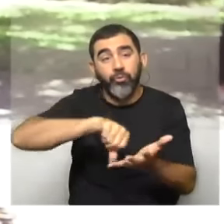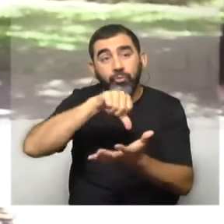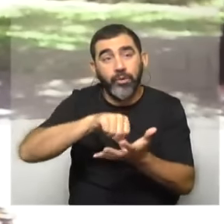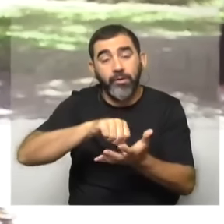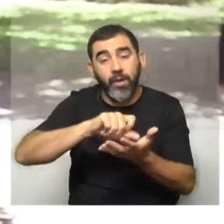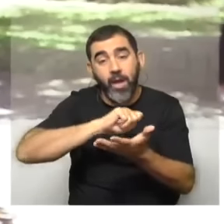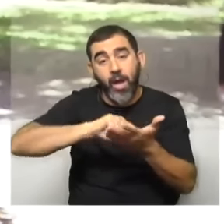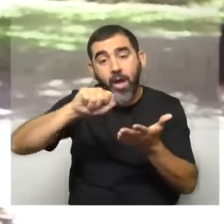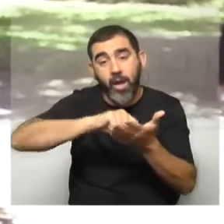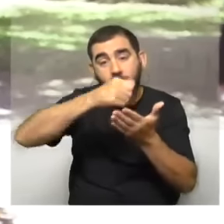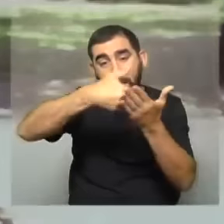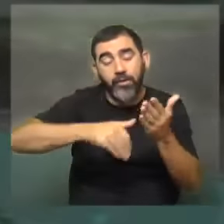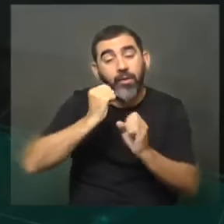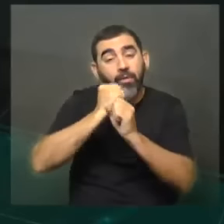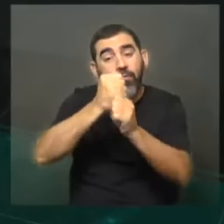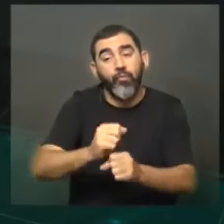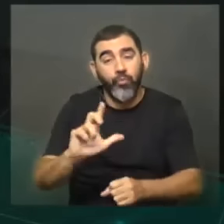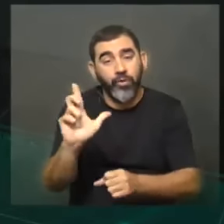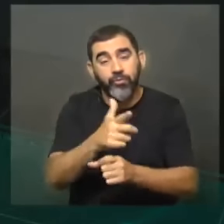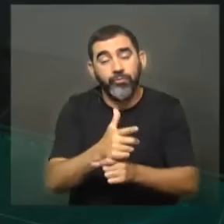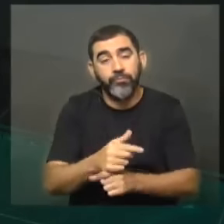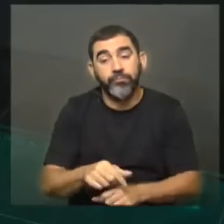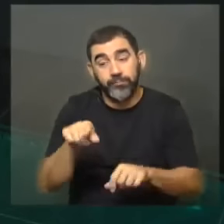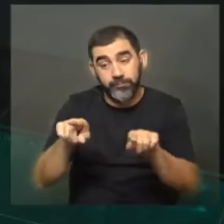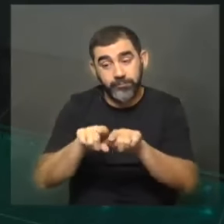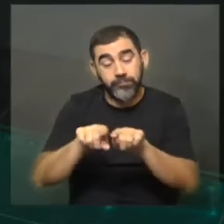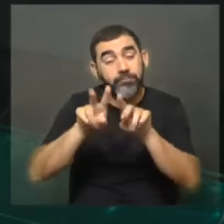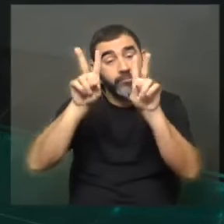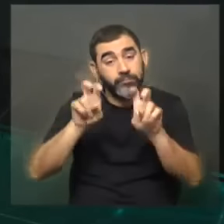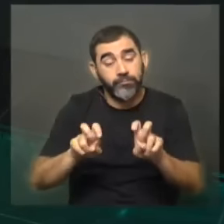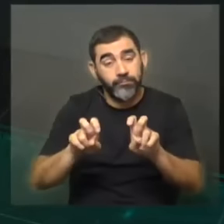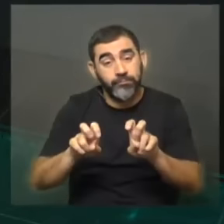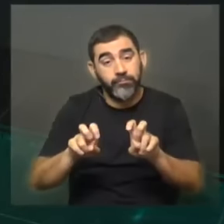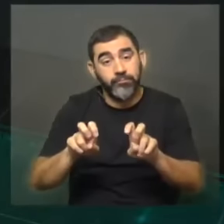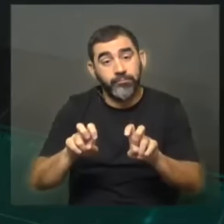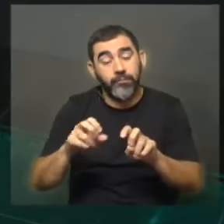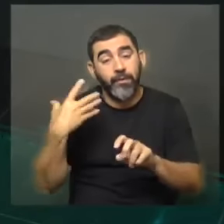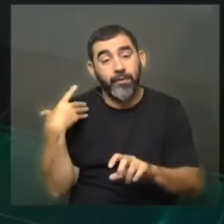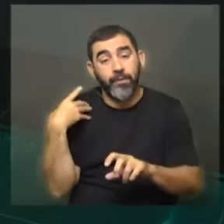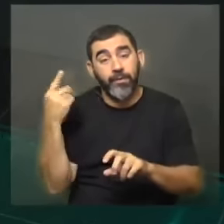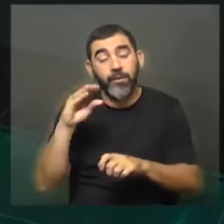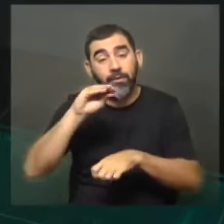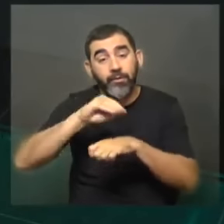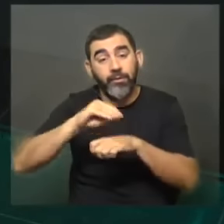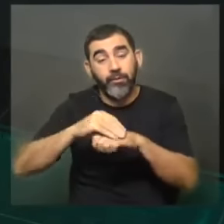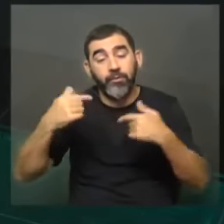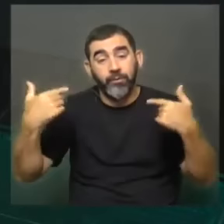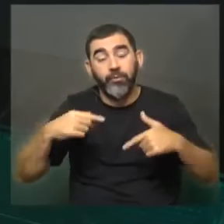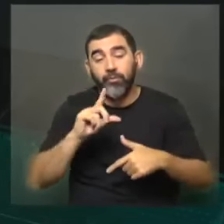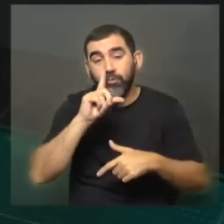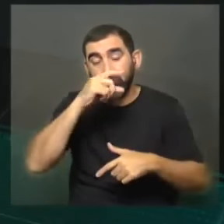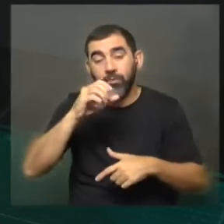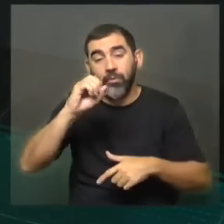acta de fundación bueno y sobre este tema también habló la directora de cultura de la intendencia de